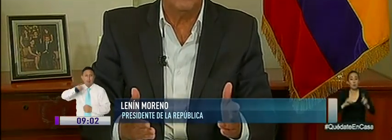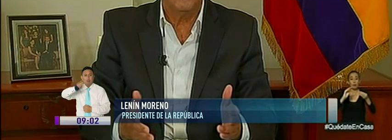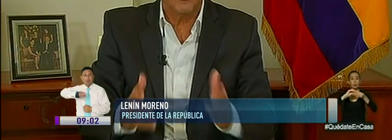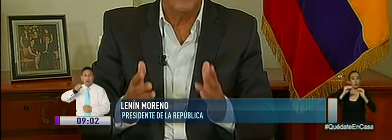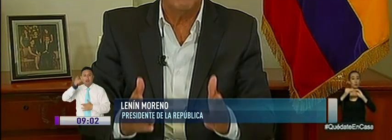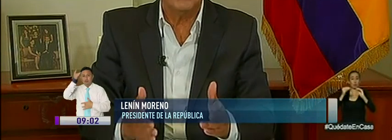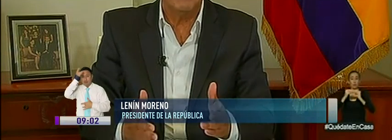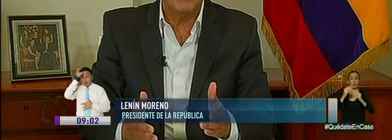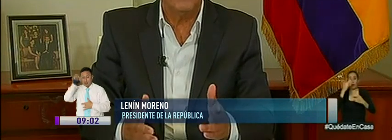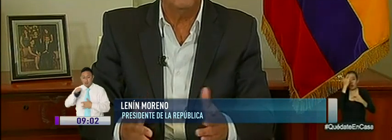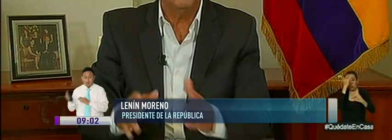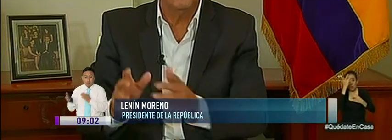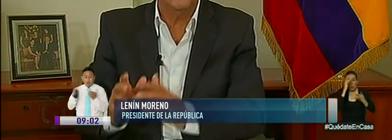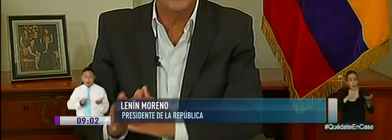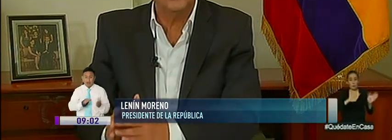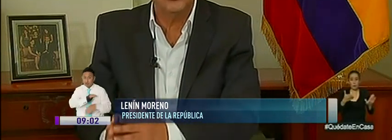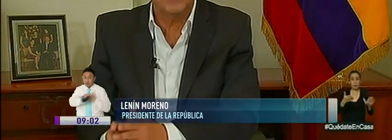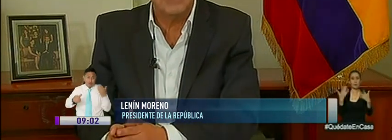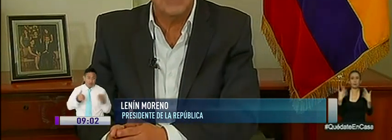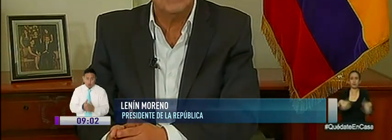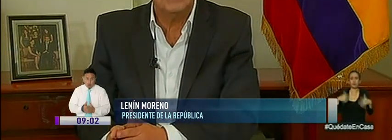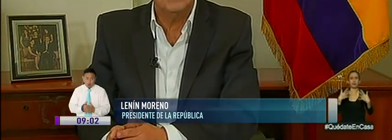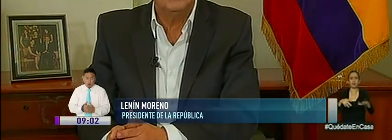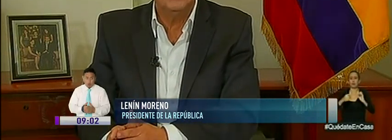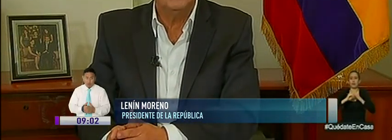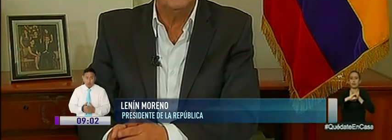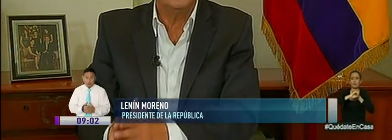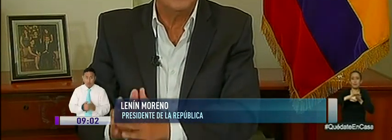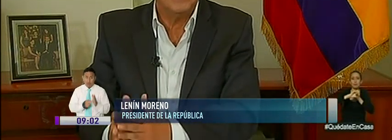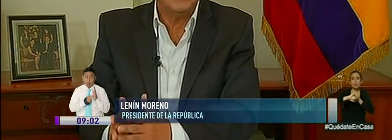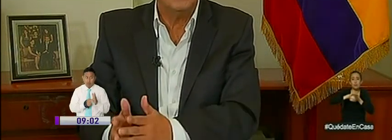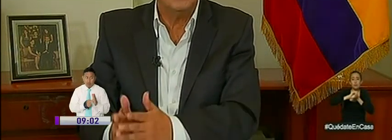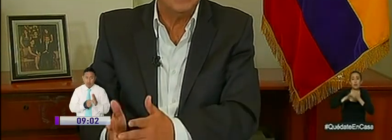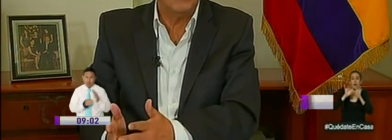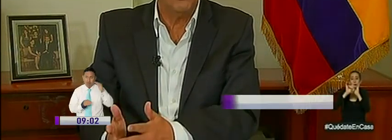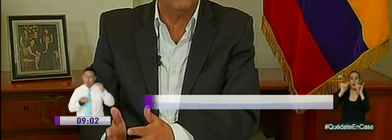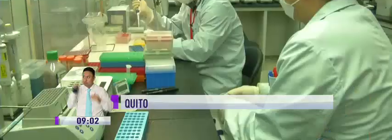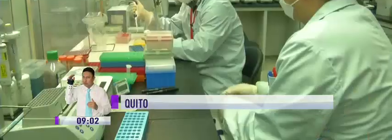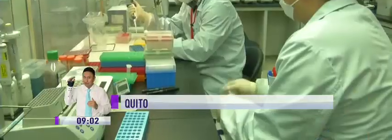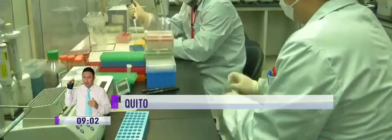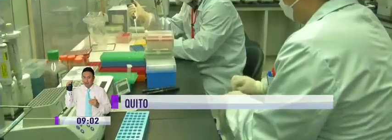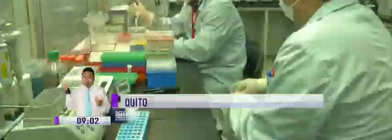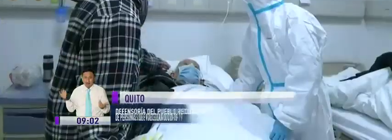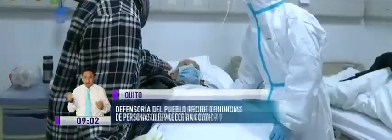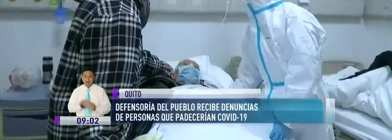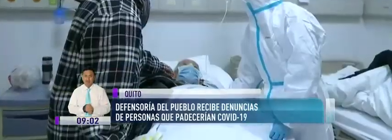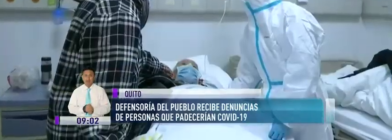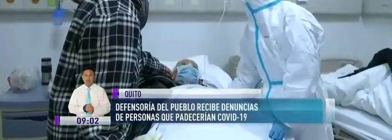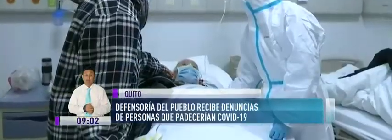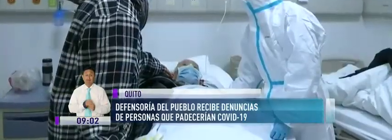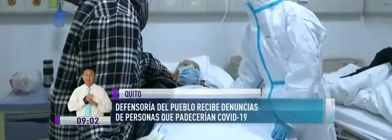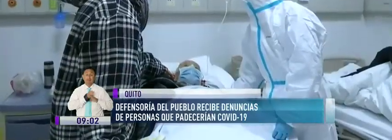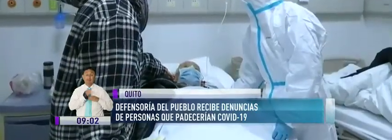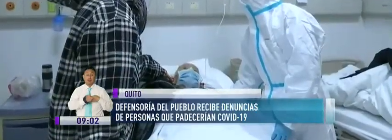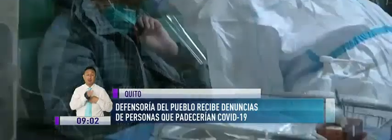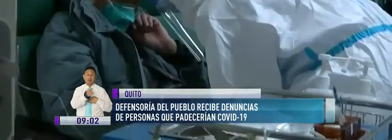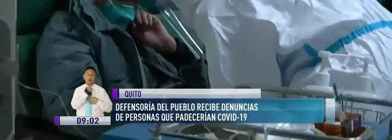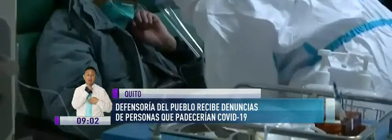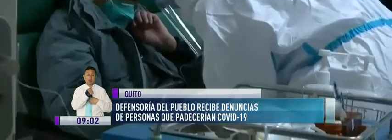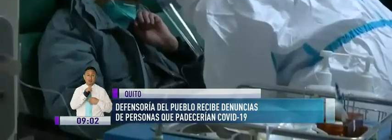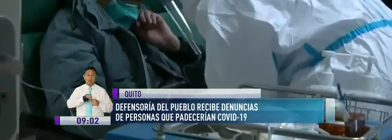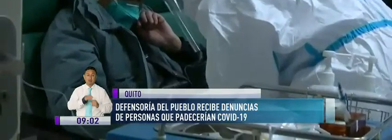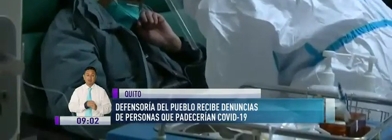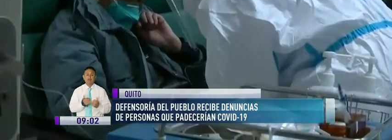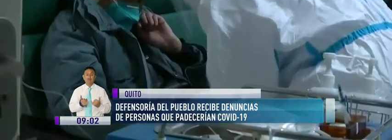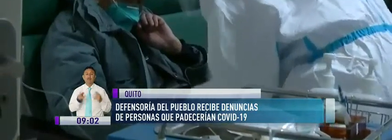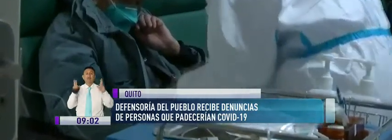contagios como de fallecimientos, los registros oficiales Se quedan cortos. Esto para el defensor del pueblo es claro, pues se contemplarían